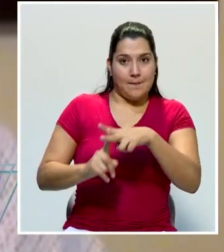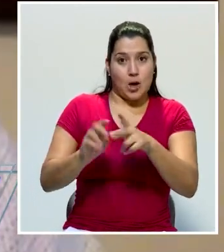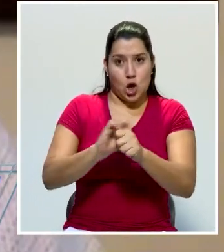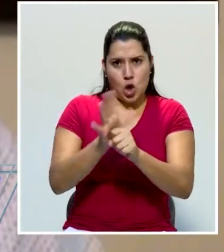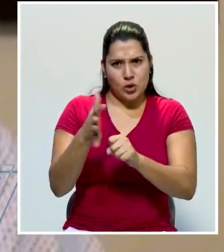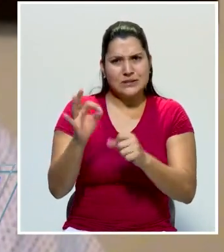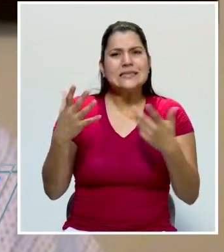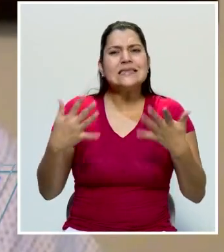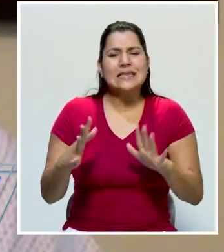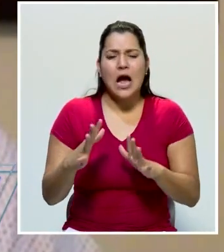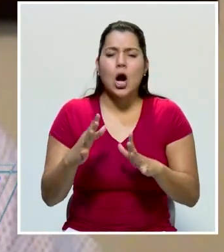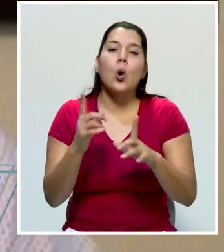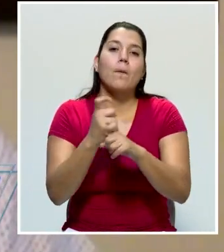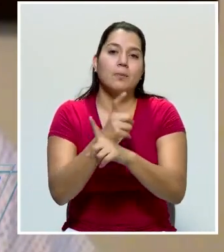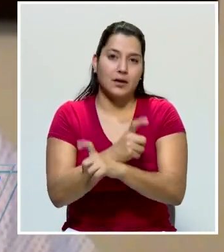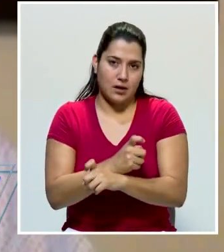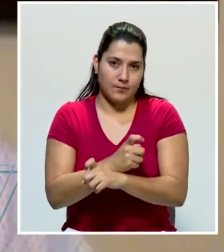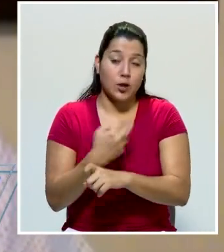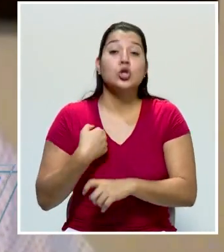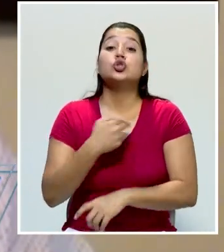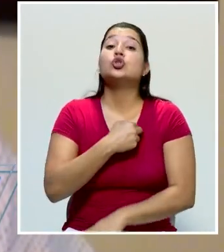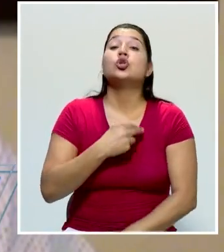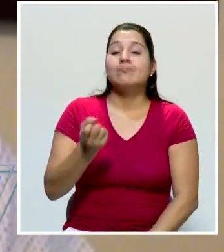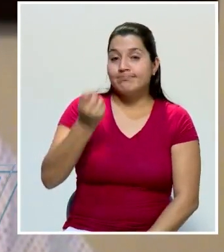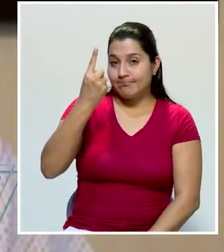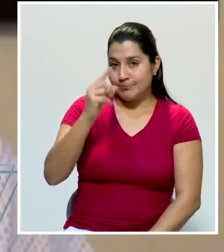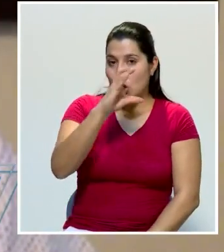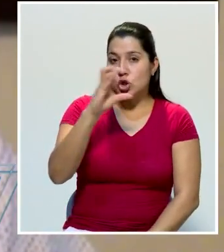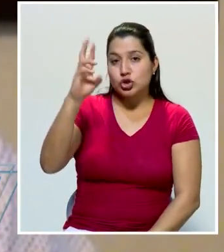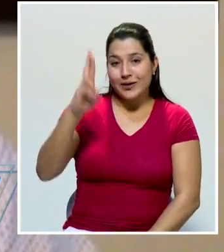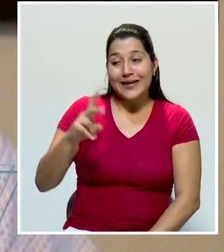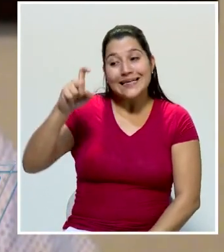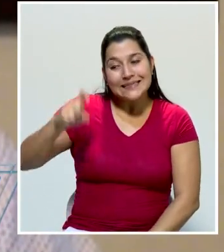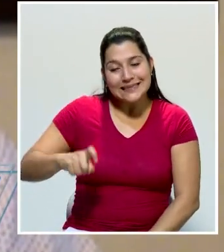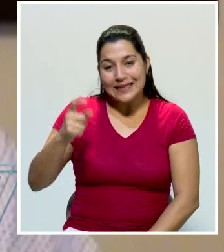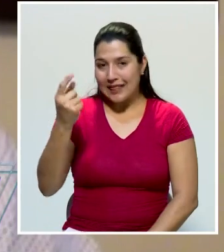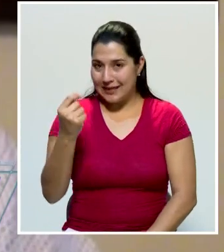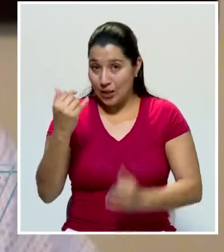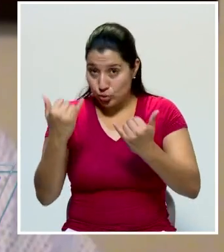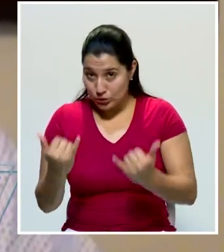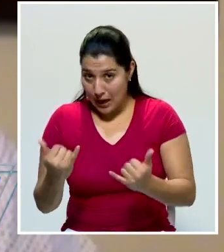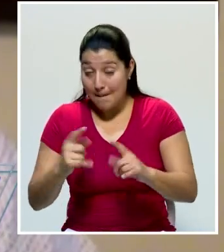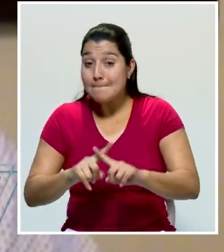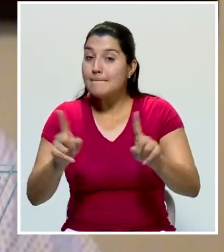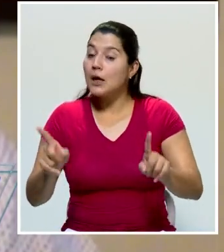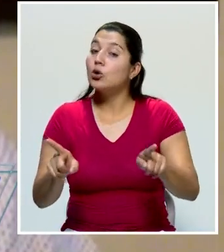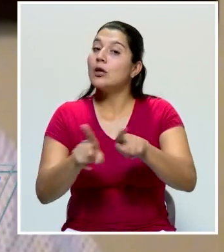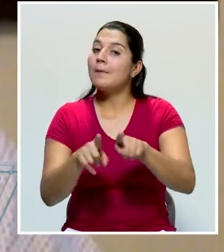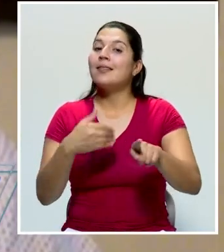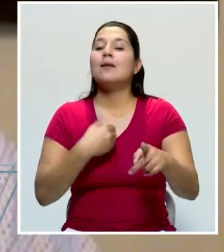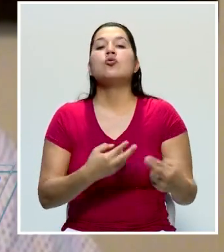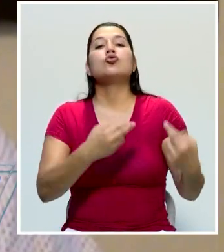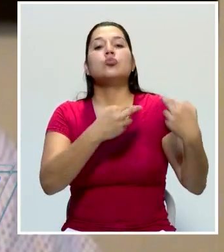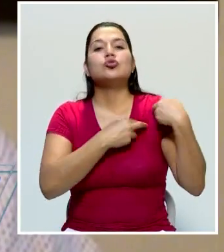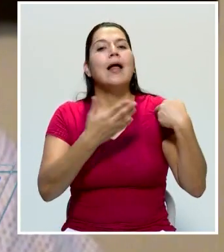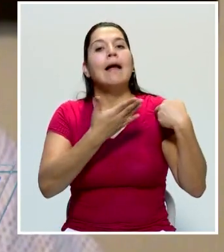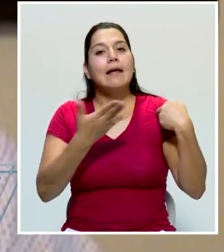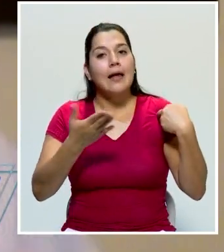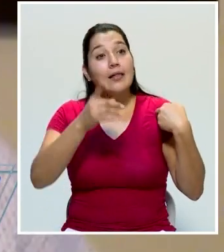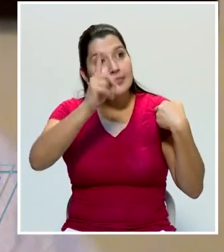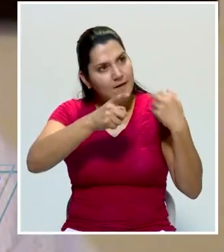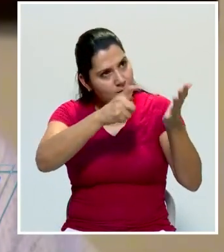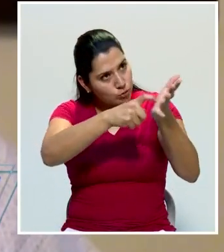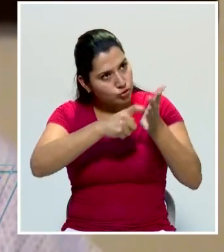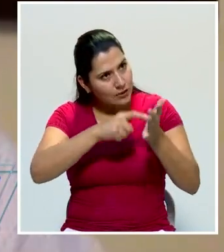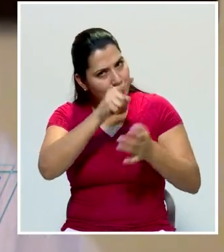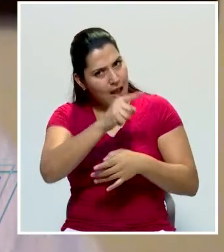necesita recursos frescos, pero tenemos una gran responsabilidad, y eso es exigirle al gobierno de la República que presente una